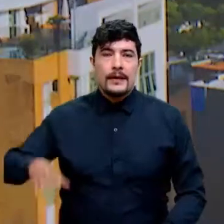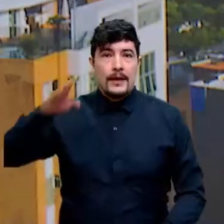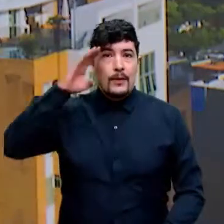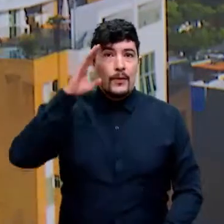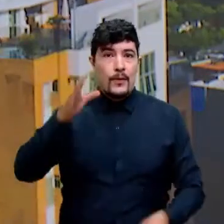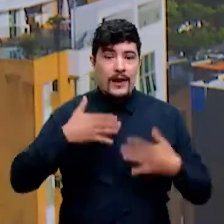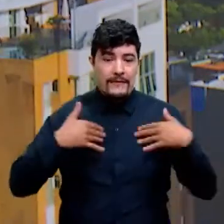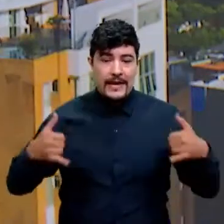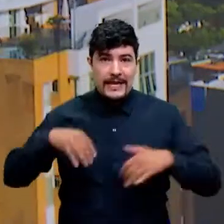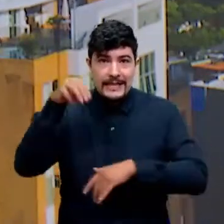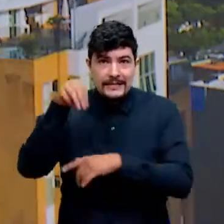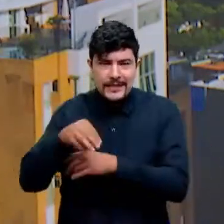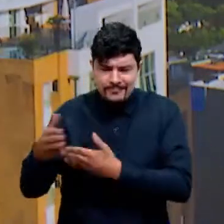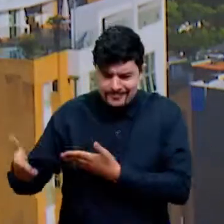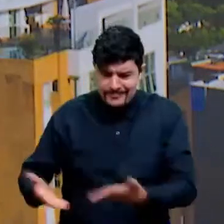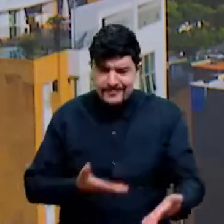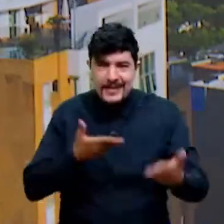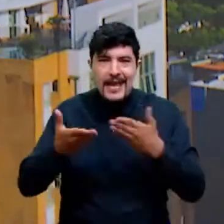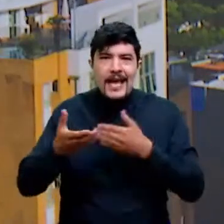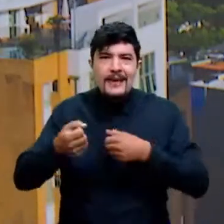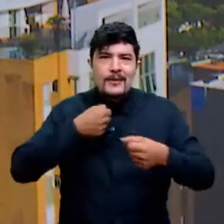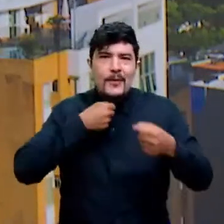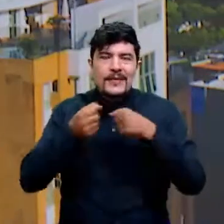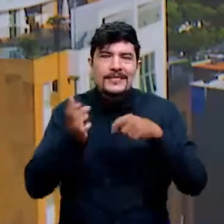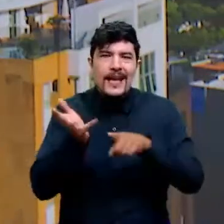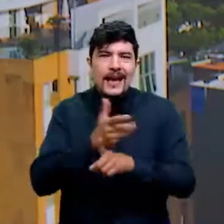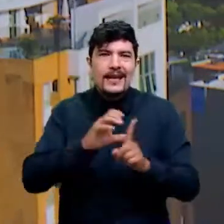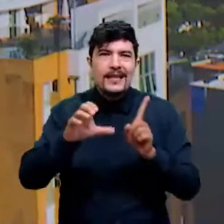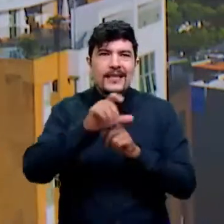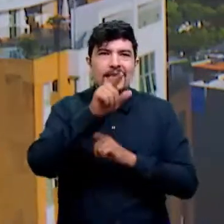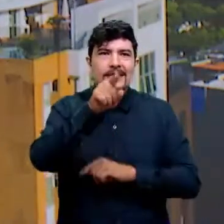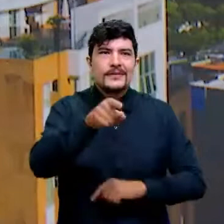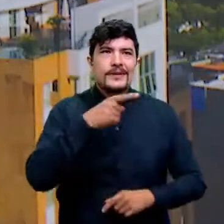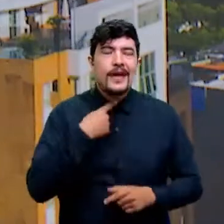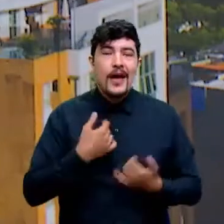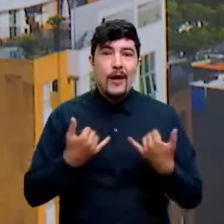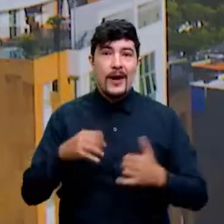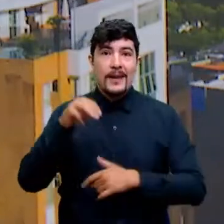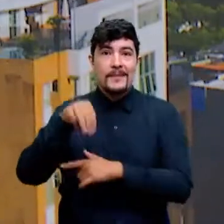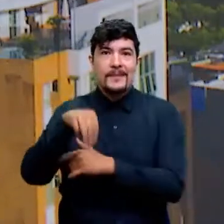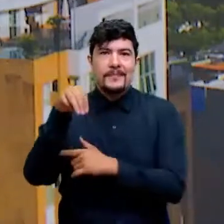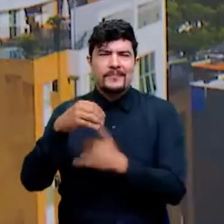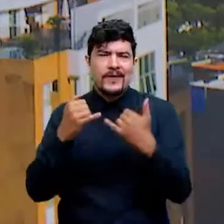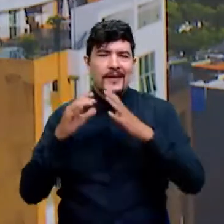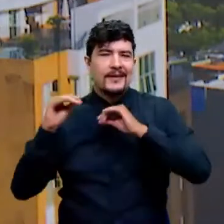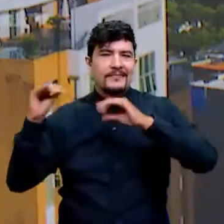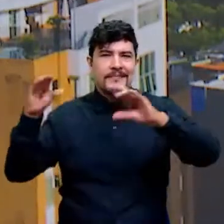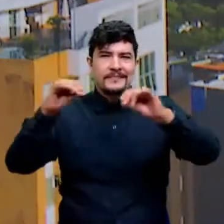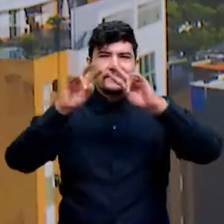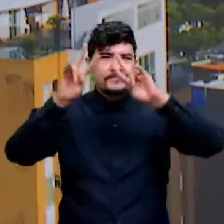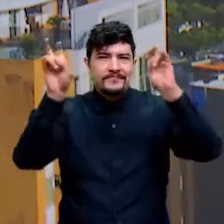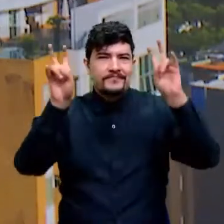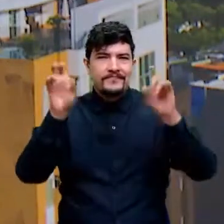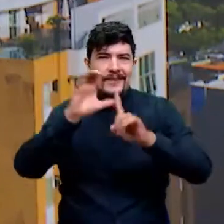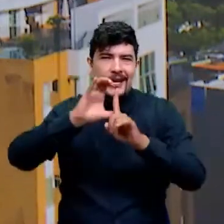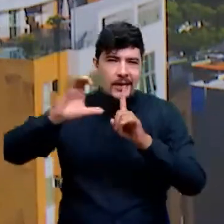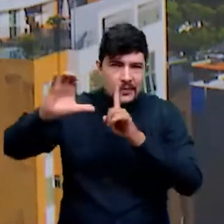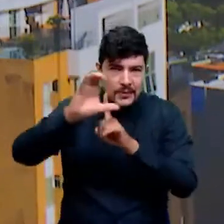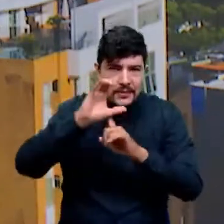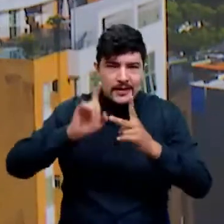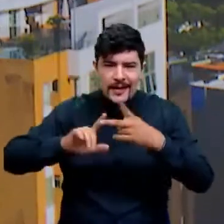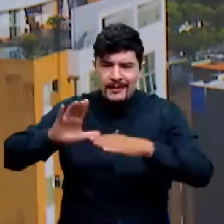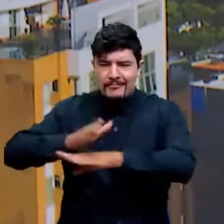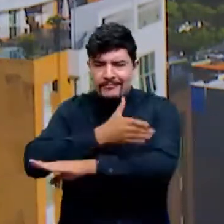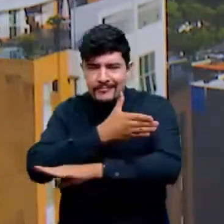Feliz martes, bienvenidos a las noticias del entretenimiento. Hoy es martes y vamos a hablar, por supuesto, de cultura, de